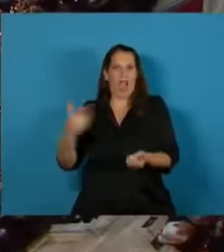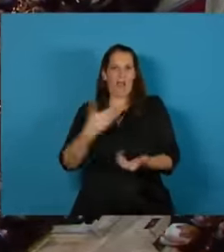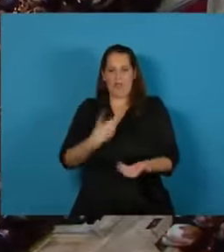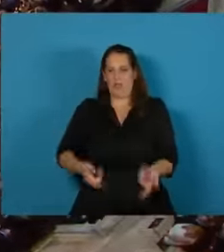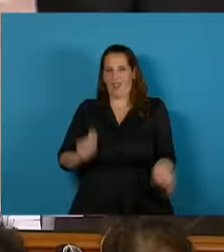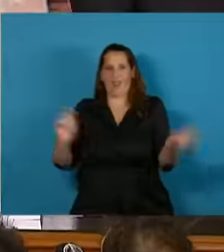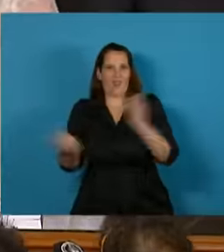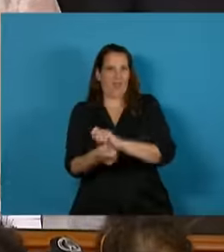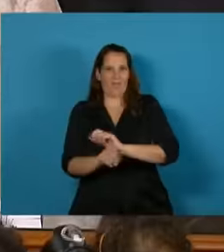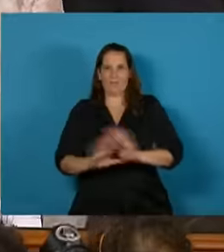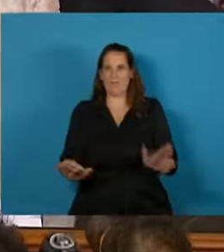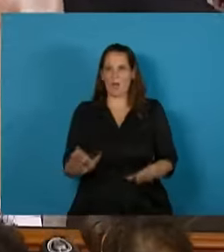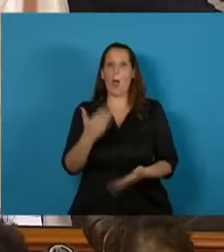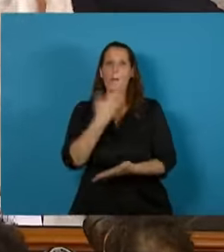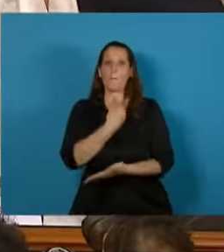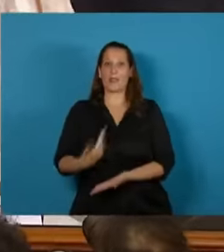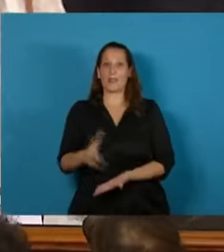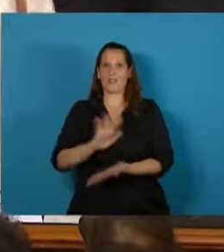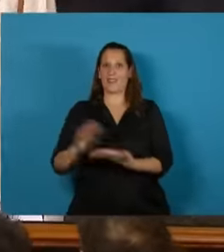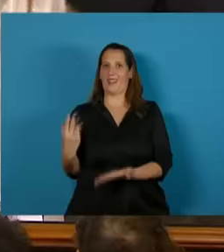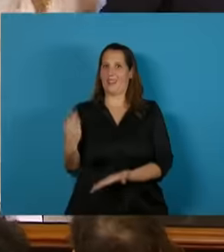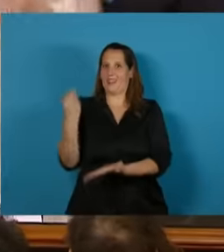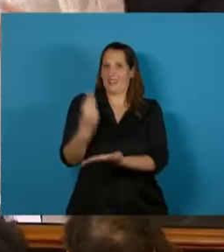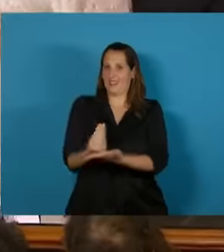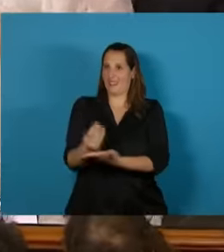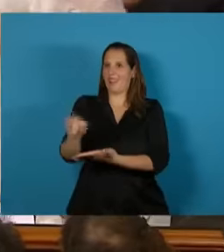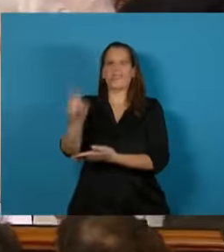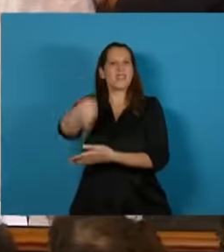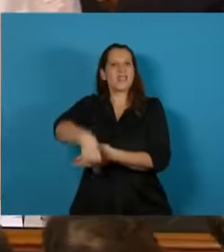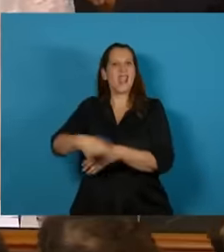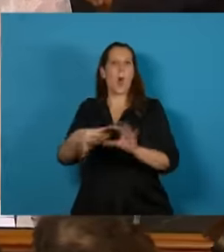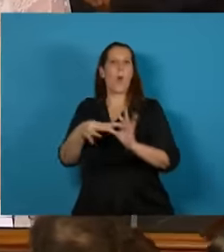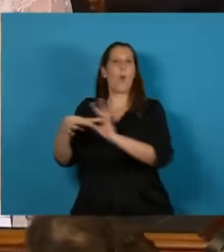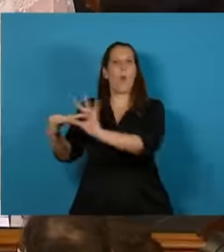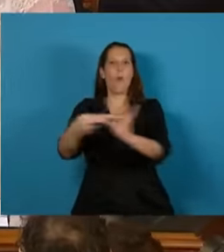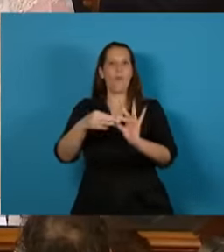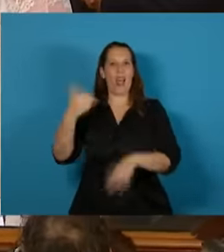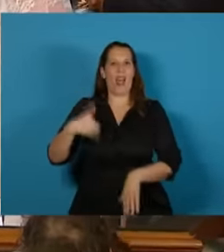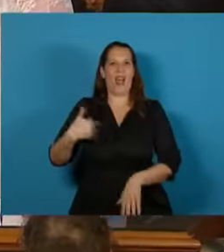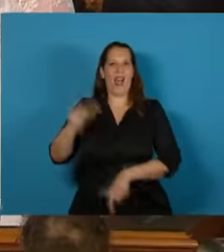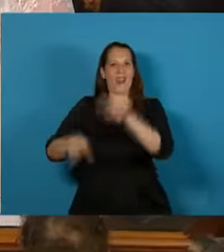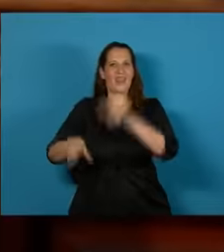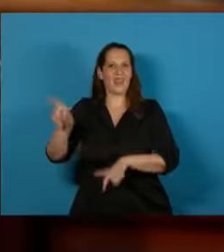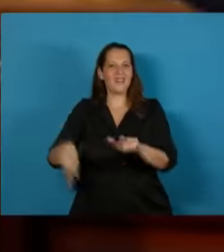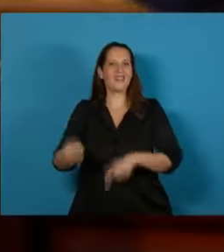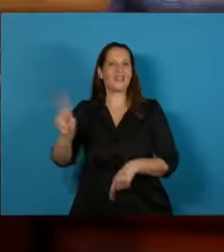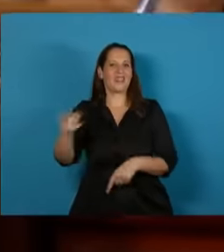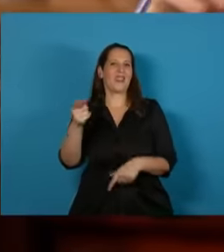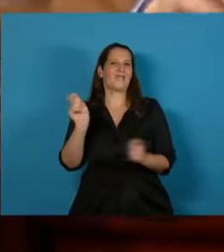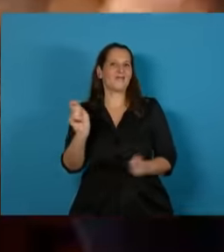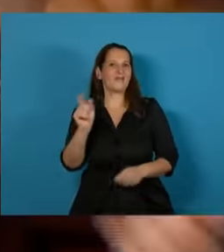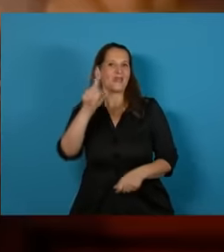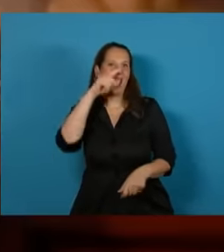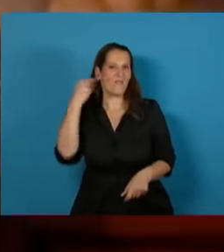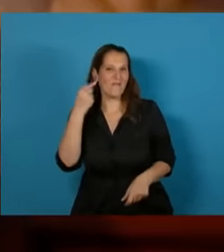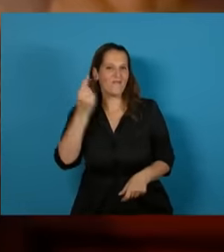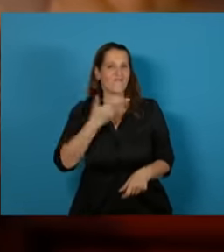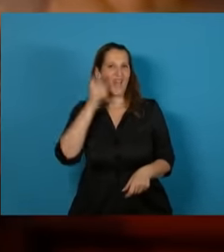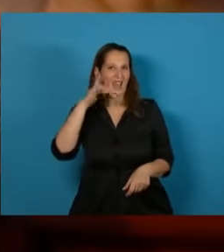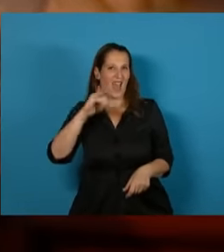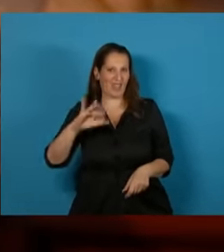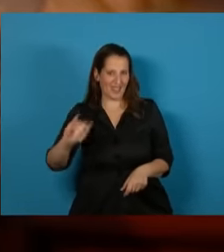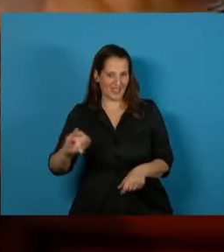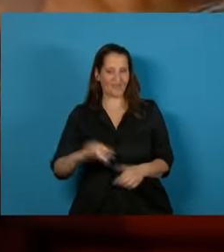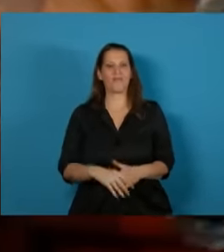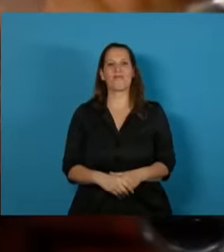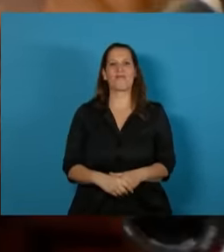al presidente electo de la Unidad de los Argentinos, el doctor Alberto Ángel